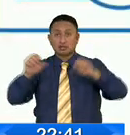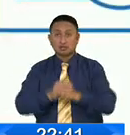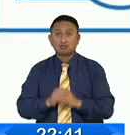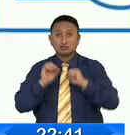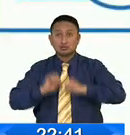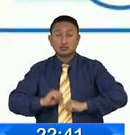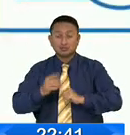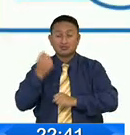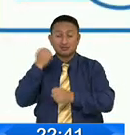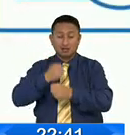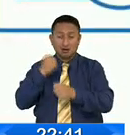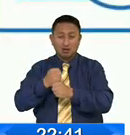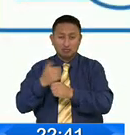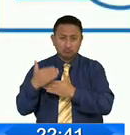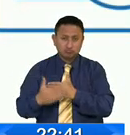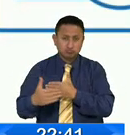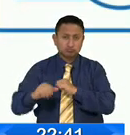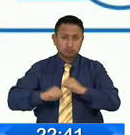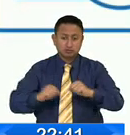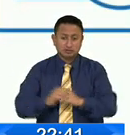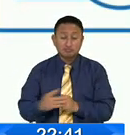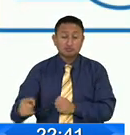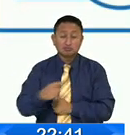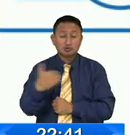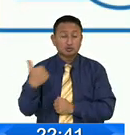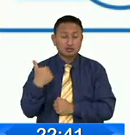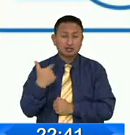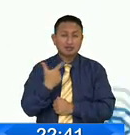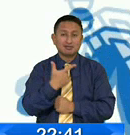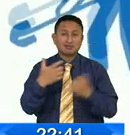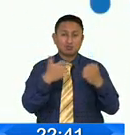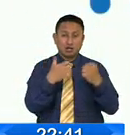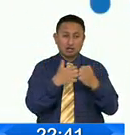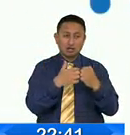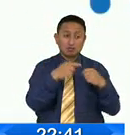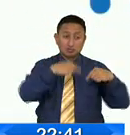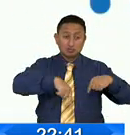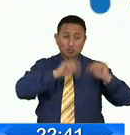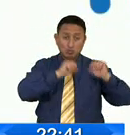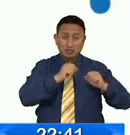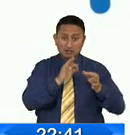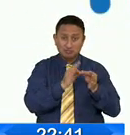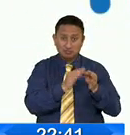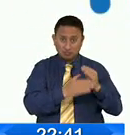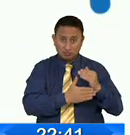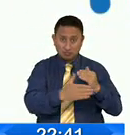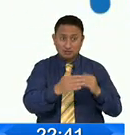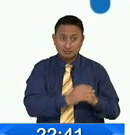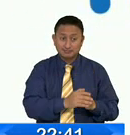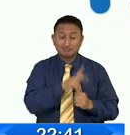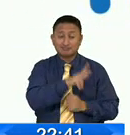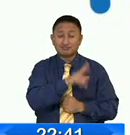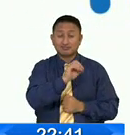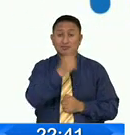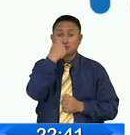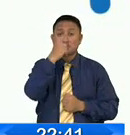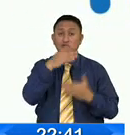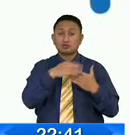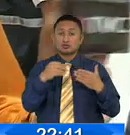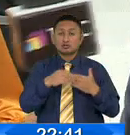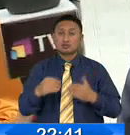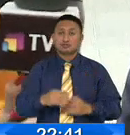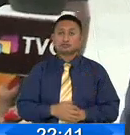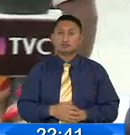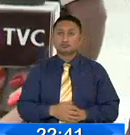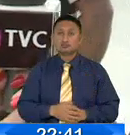de los trabajos al asegurar que no contaba con la capacidad operativa para ejecutar la obra en más de 30 millones de dólares. Dice